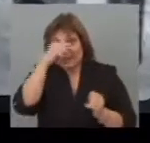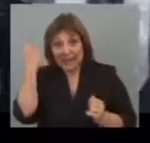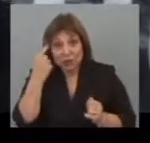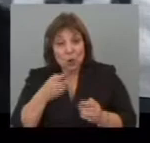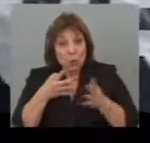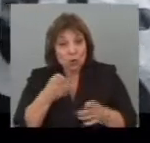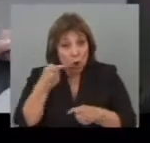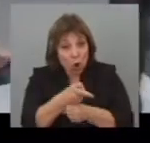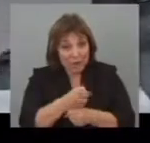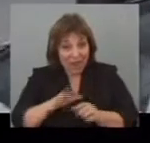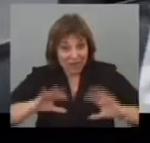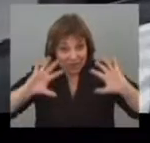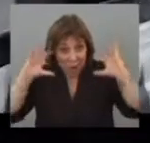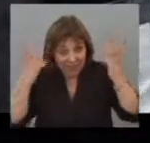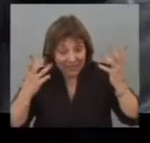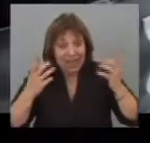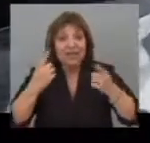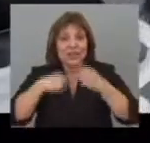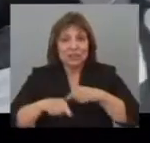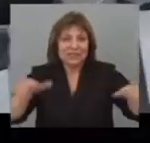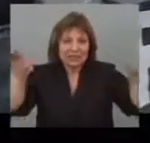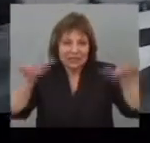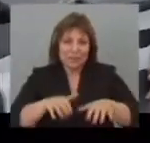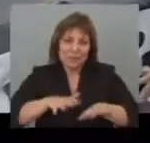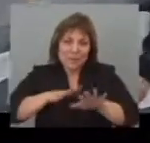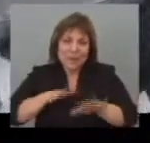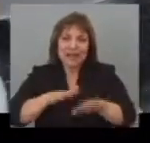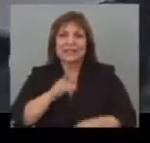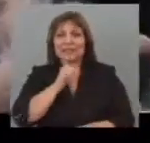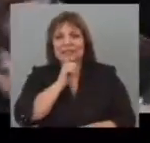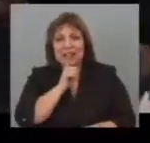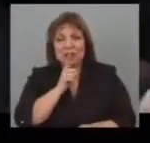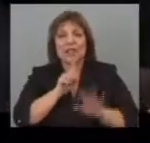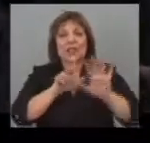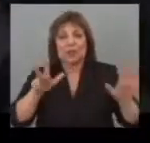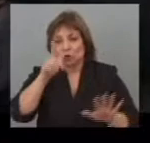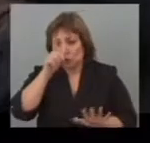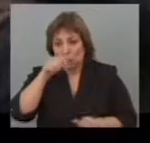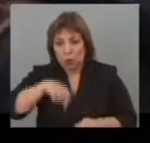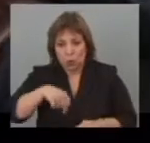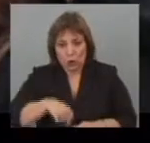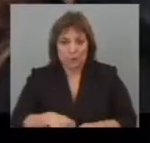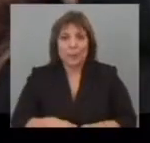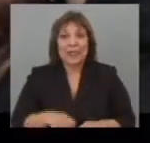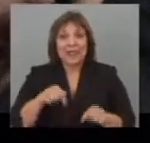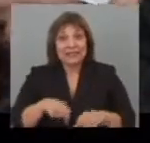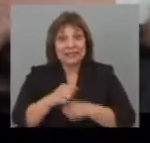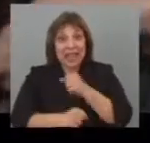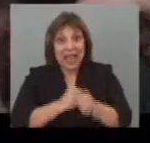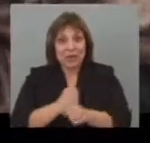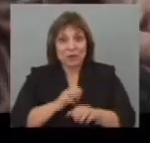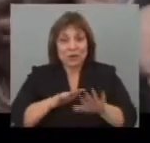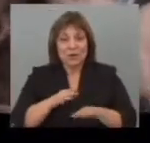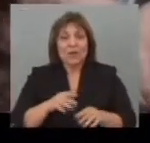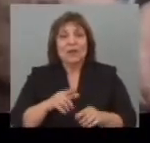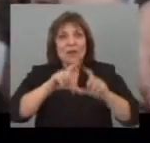Lucha contra la Violencia de Género, convocan a una marcha en silencio por la Avenida 18 de Julio en Montevideo. Este año caminaron